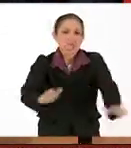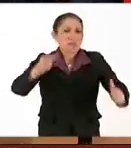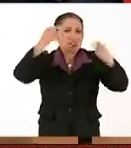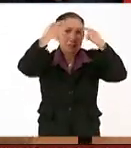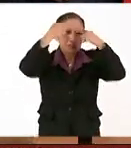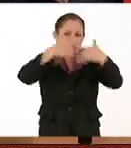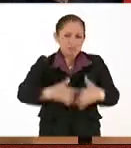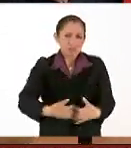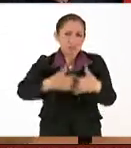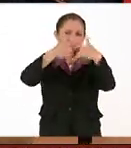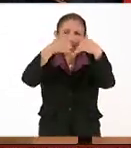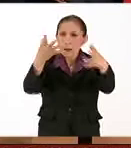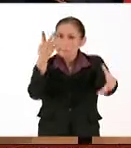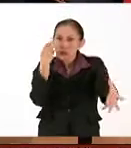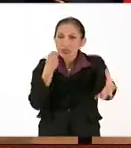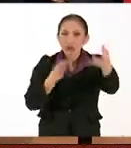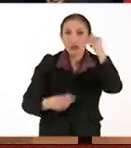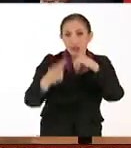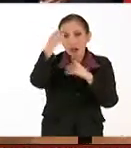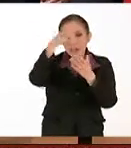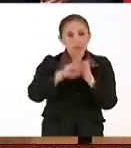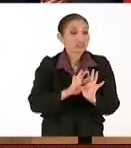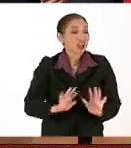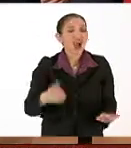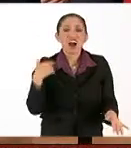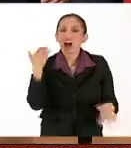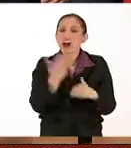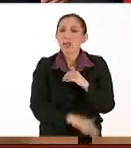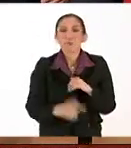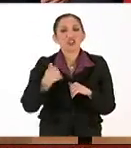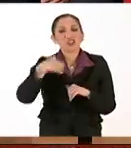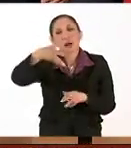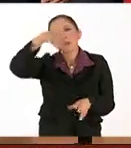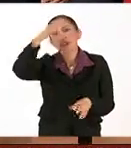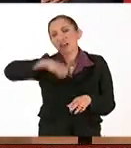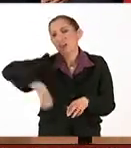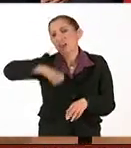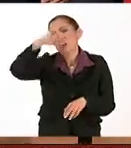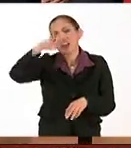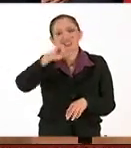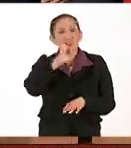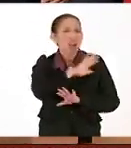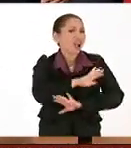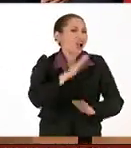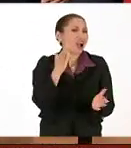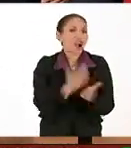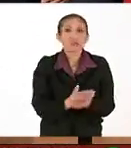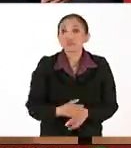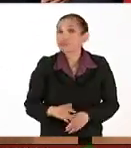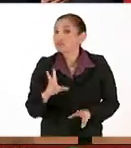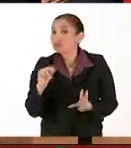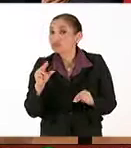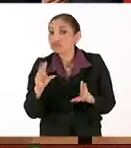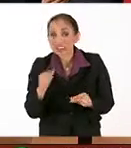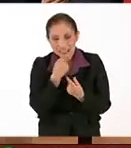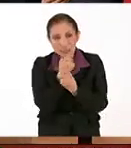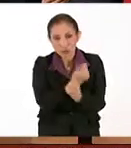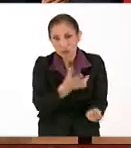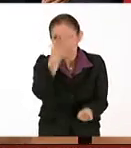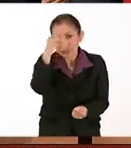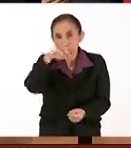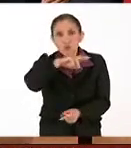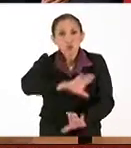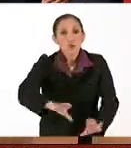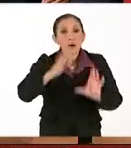aprender. Nos creemos esto, o sea, la edad no tiene mucho que ver. Los niños aprenden